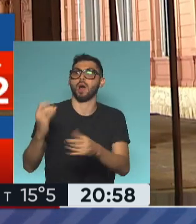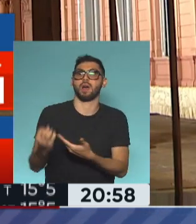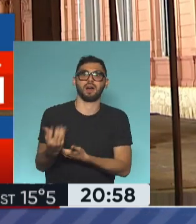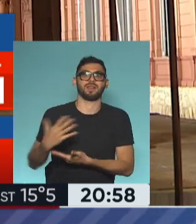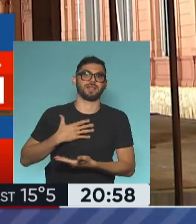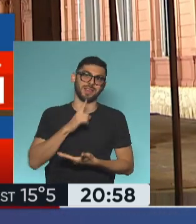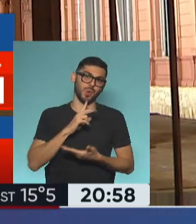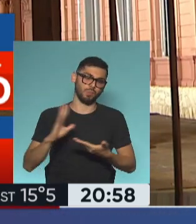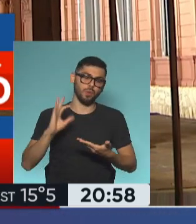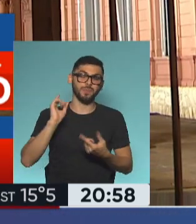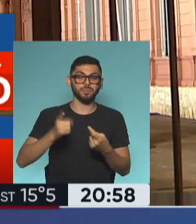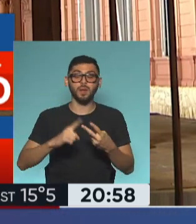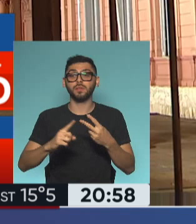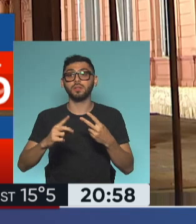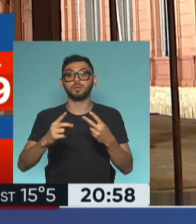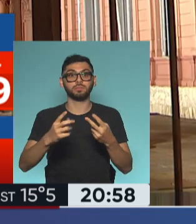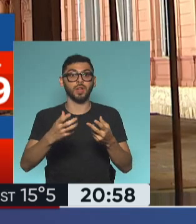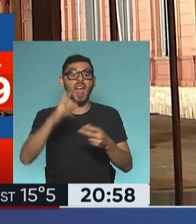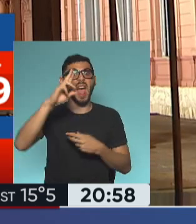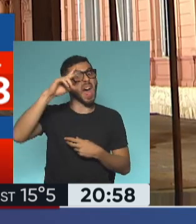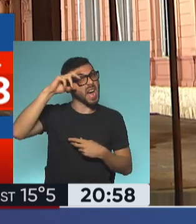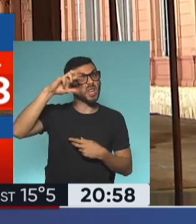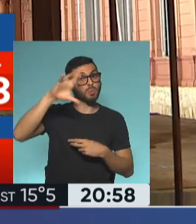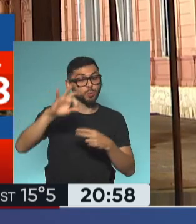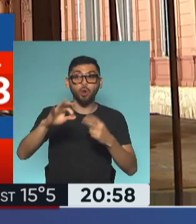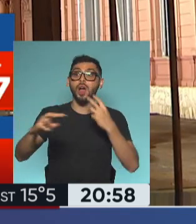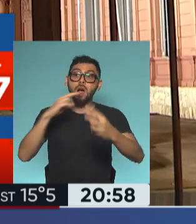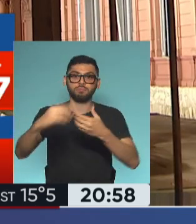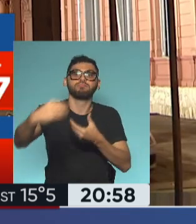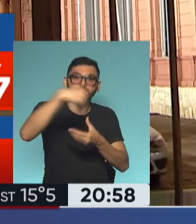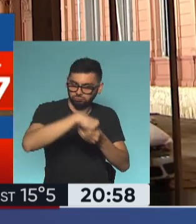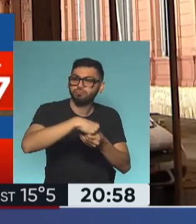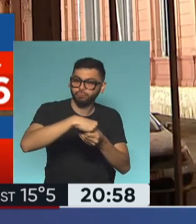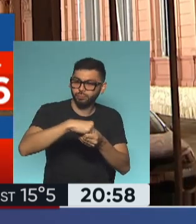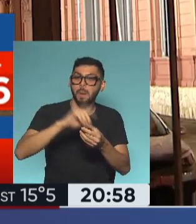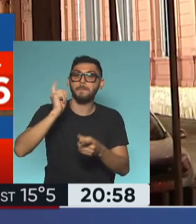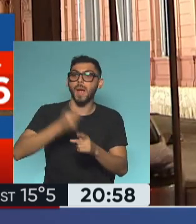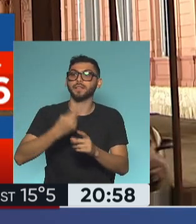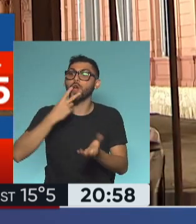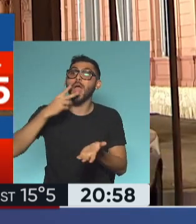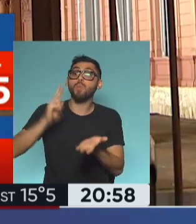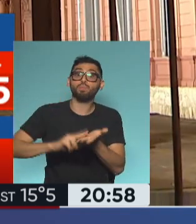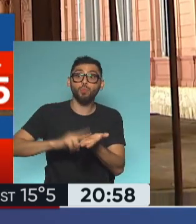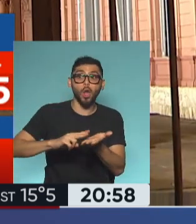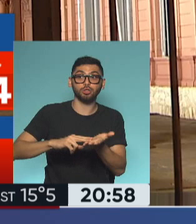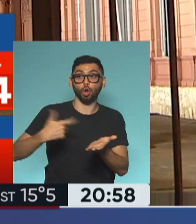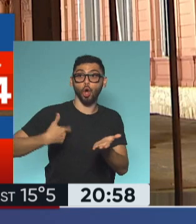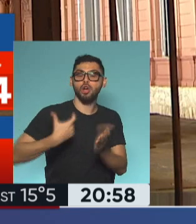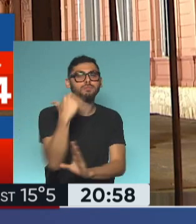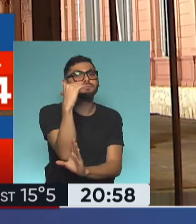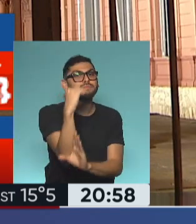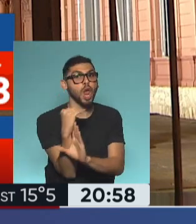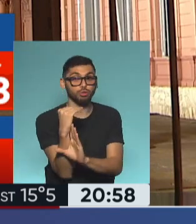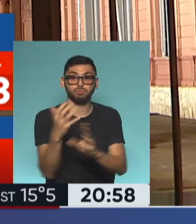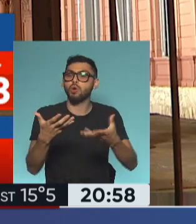La incorporación del sector gastronómico al REPRO y la reducción de las contribuciones patronales en los sectores críticos